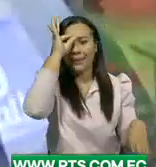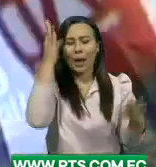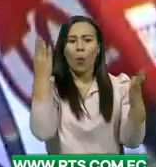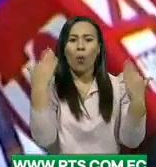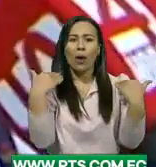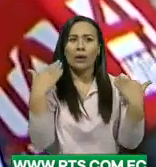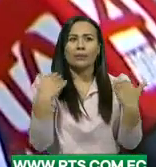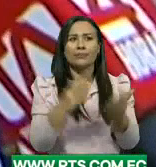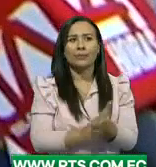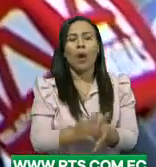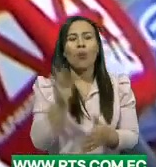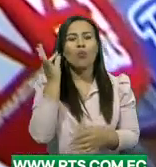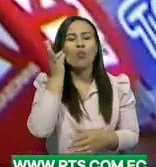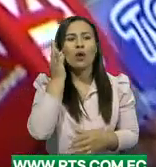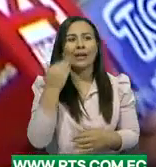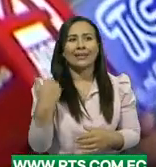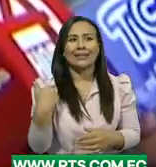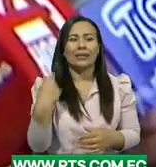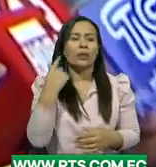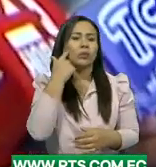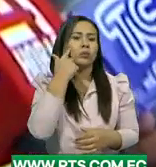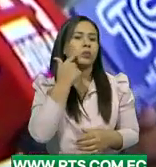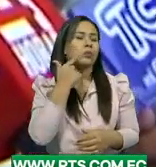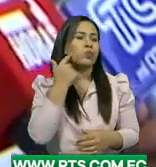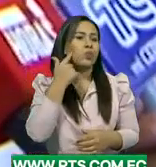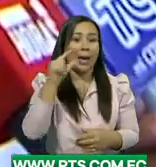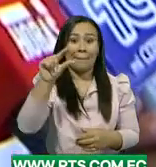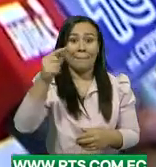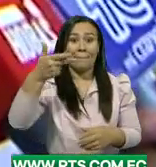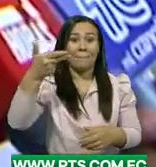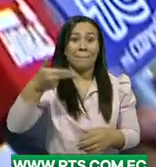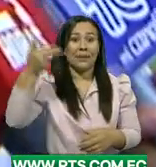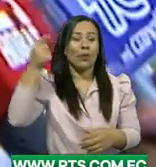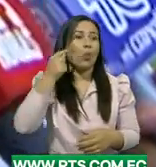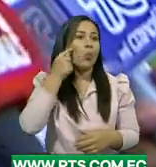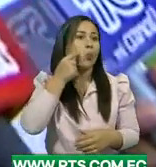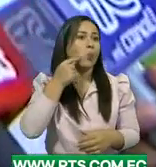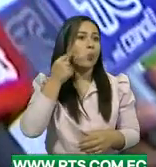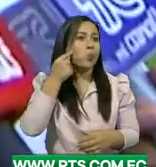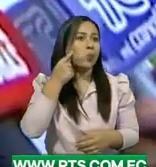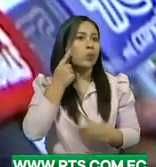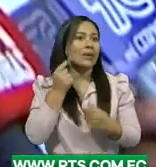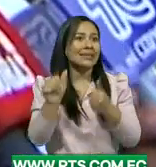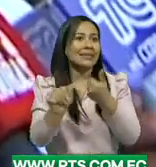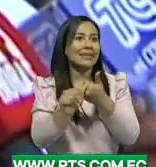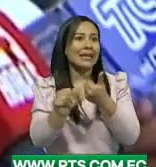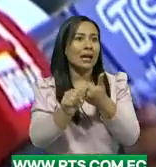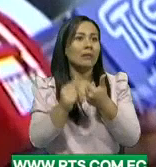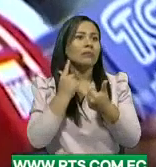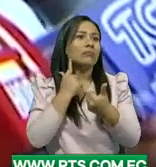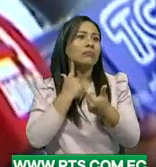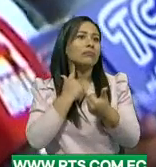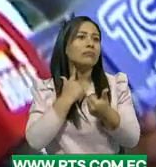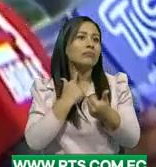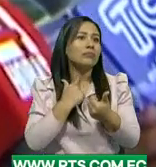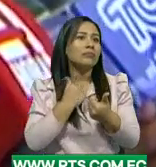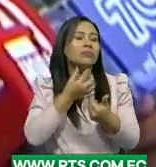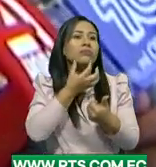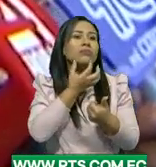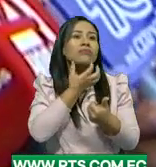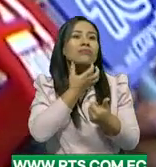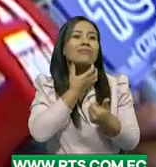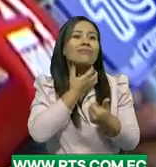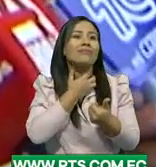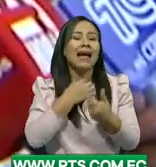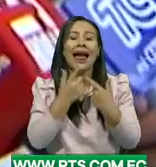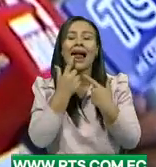Guayaquil. Ella tiene una bala que ingresa alrededor de lo que es el pómulo del lado derecho, y la bala está muy cerca de lo que es la hipofaringe, por detrás